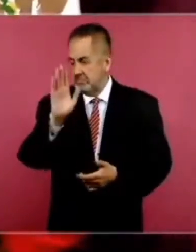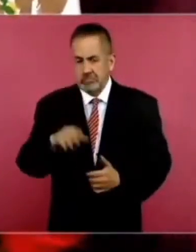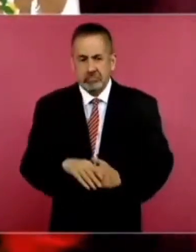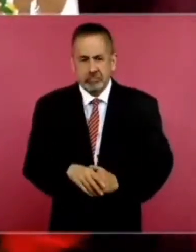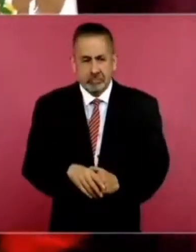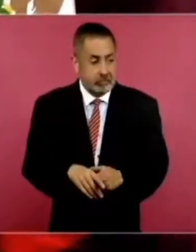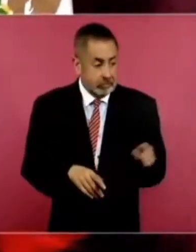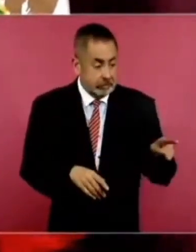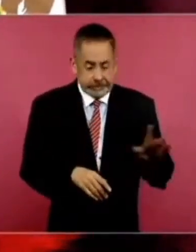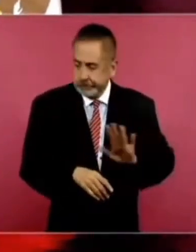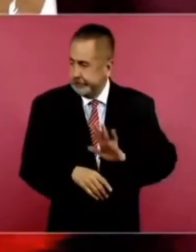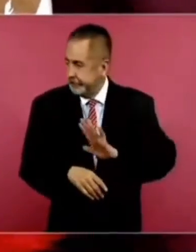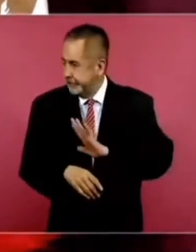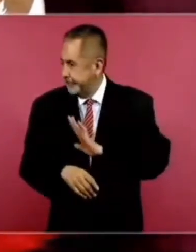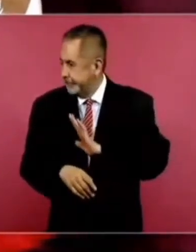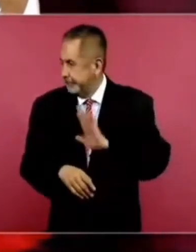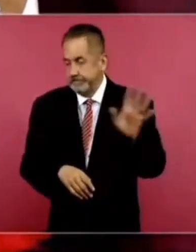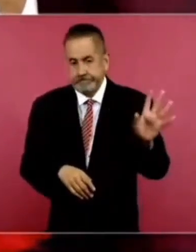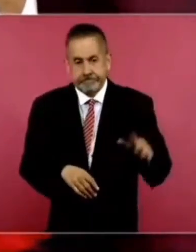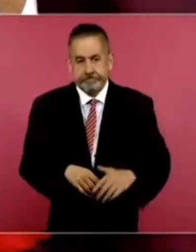no estos